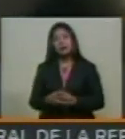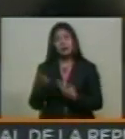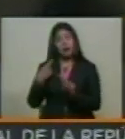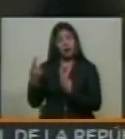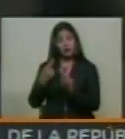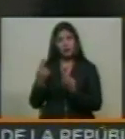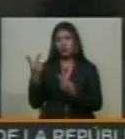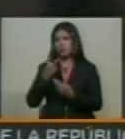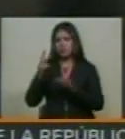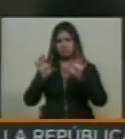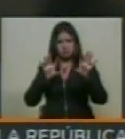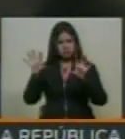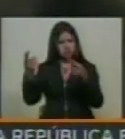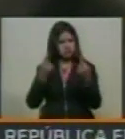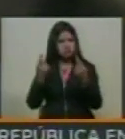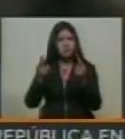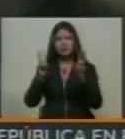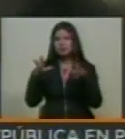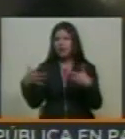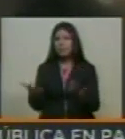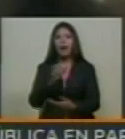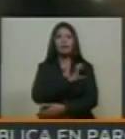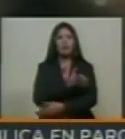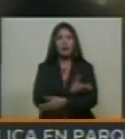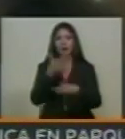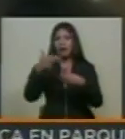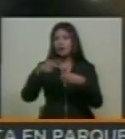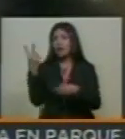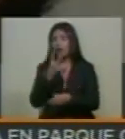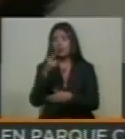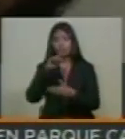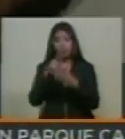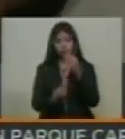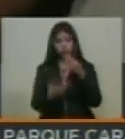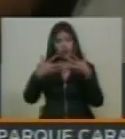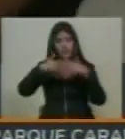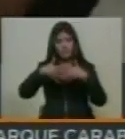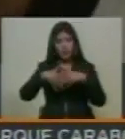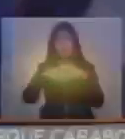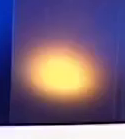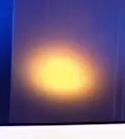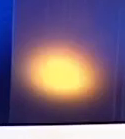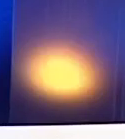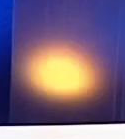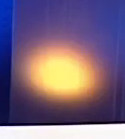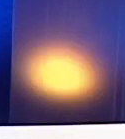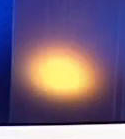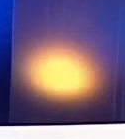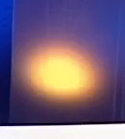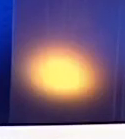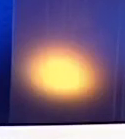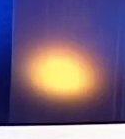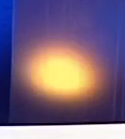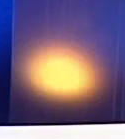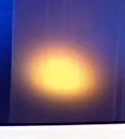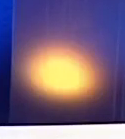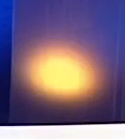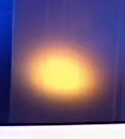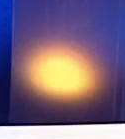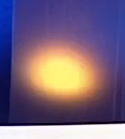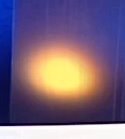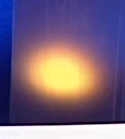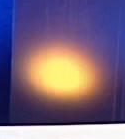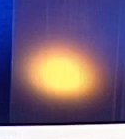de participar en una cumbre de la Organización de la Cooperación Islámica en Kazajistán. El secretario general del